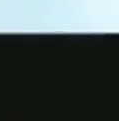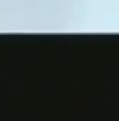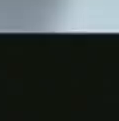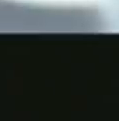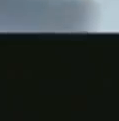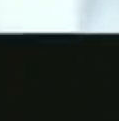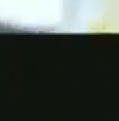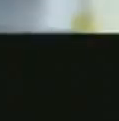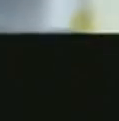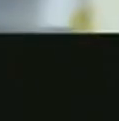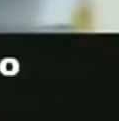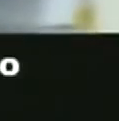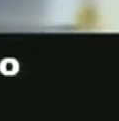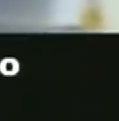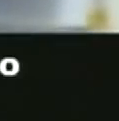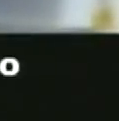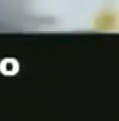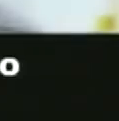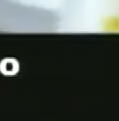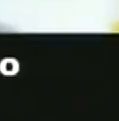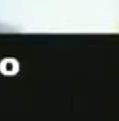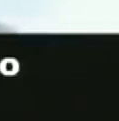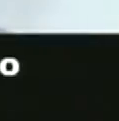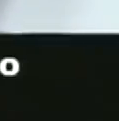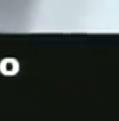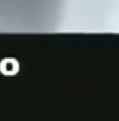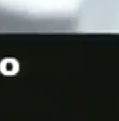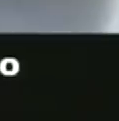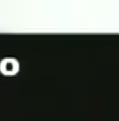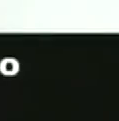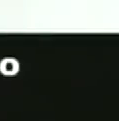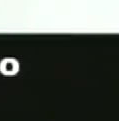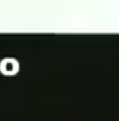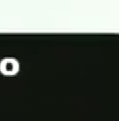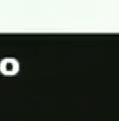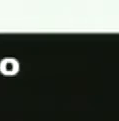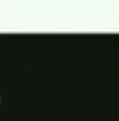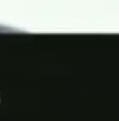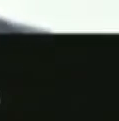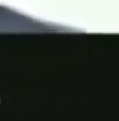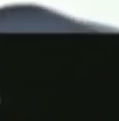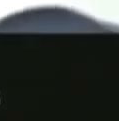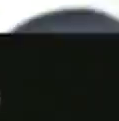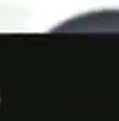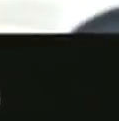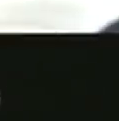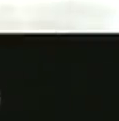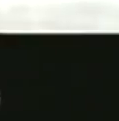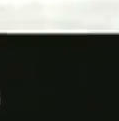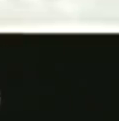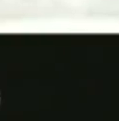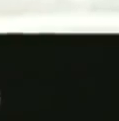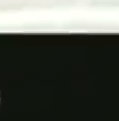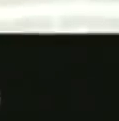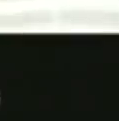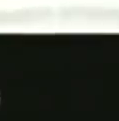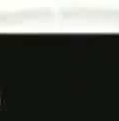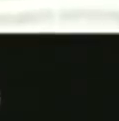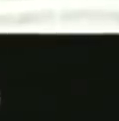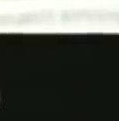en los términos que se habían conversado por parte de Petropar un ahorro de más